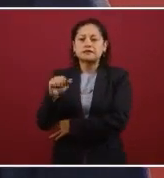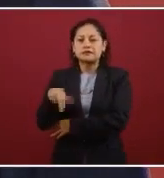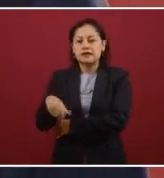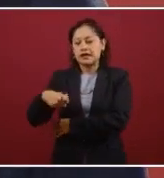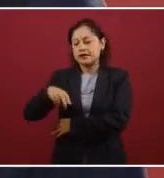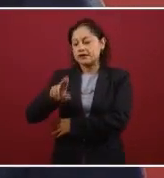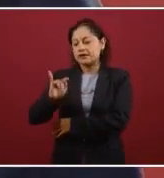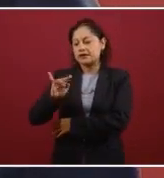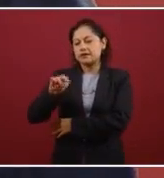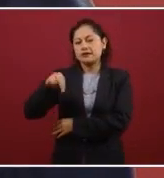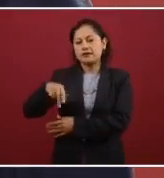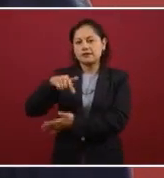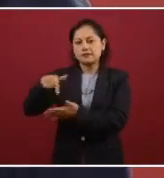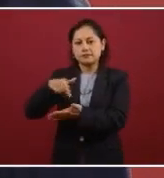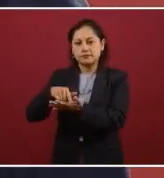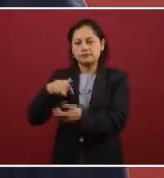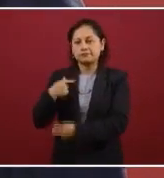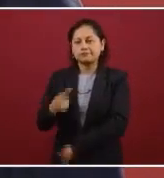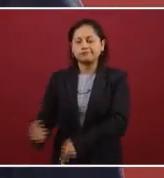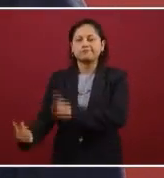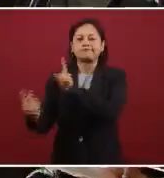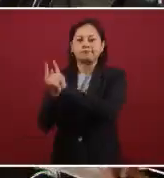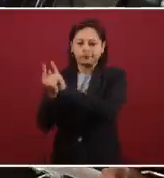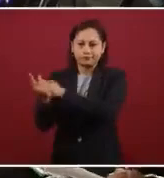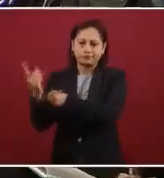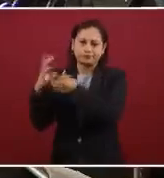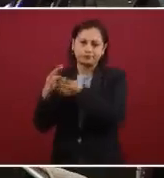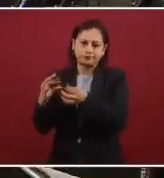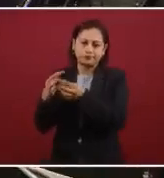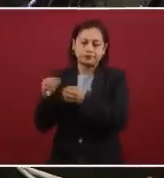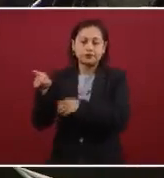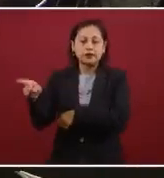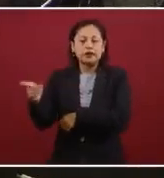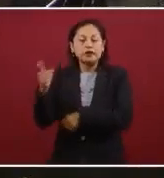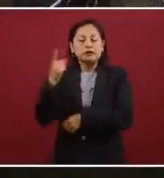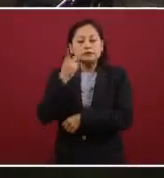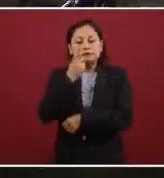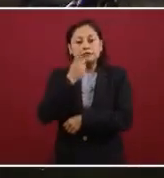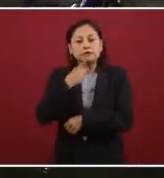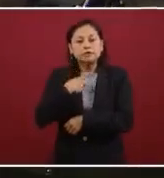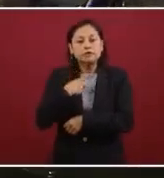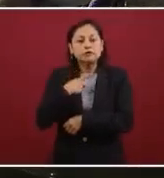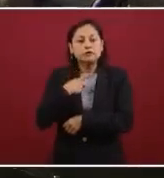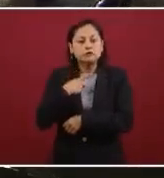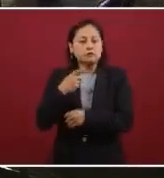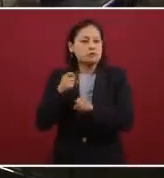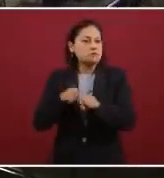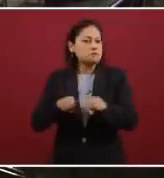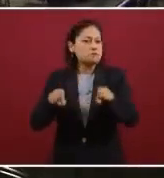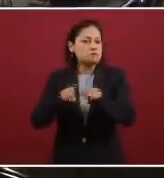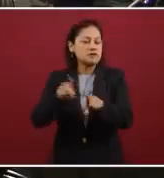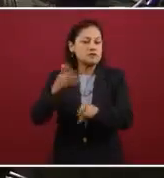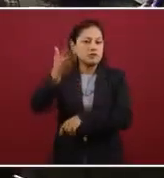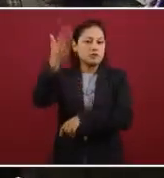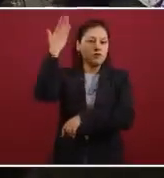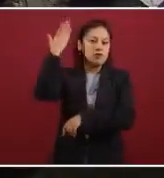dijo, licenciado, así como el presidente Juárez separó el poder